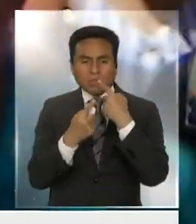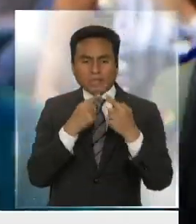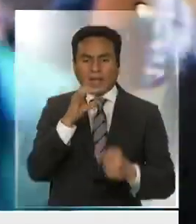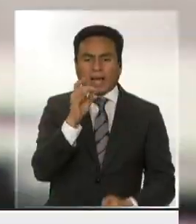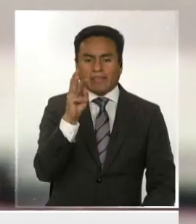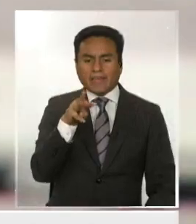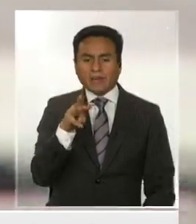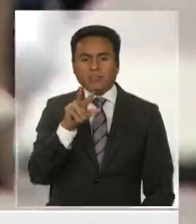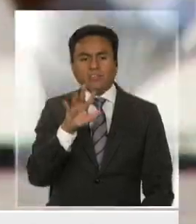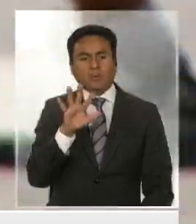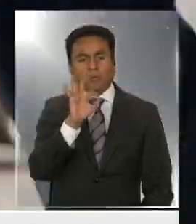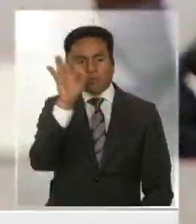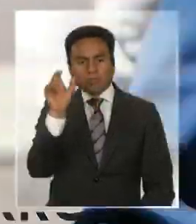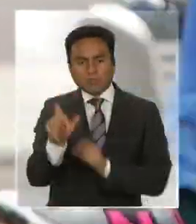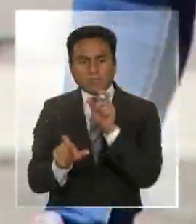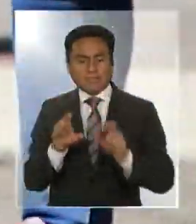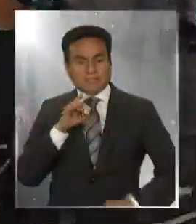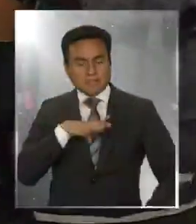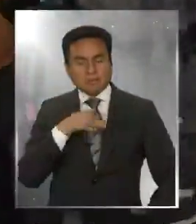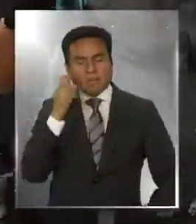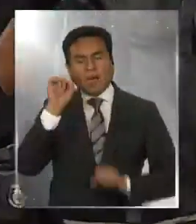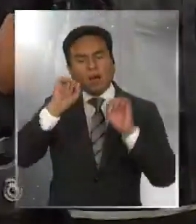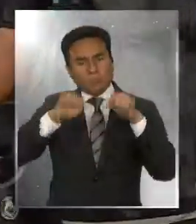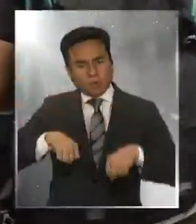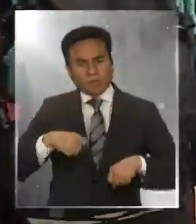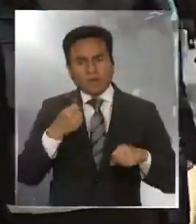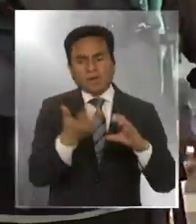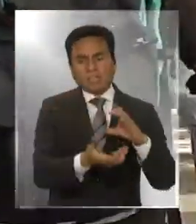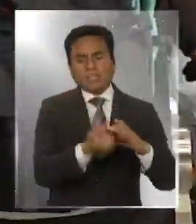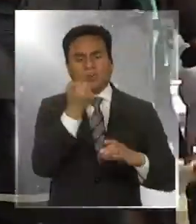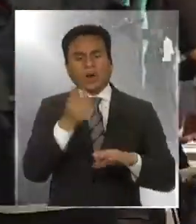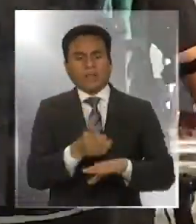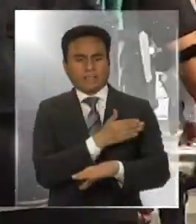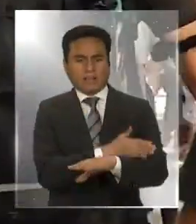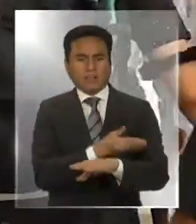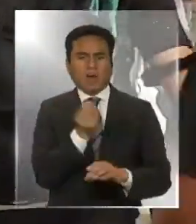CADEM, el 85% de los chilenos aprueba el retiro adelantado de los ahorros.